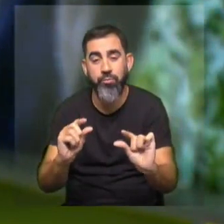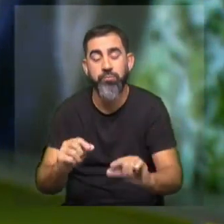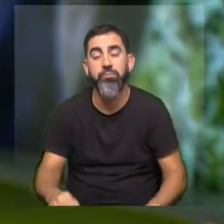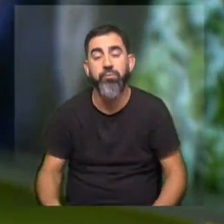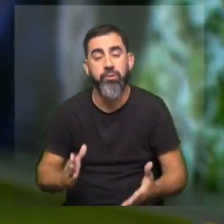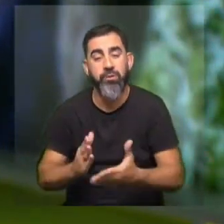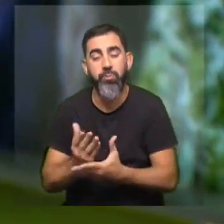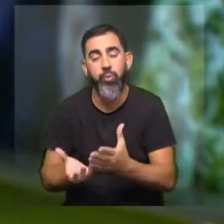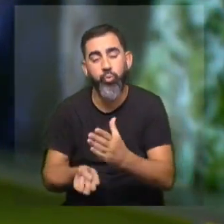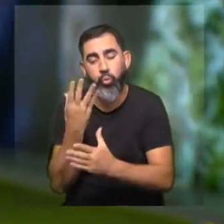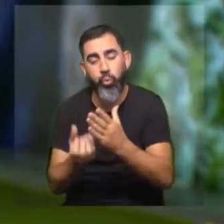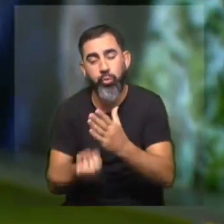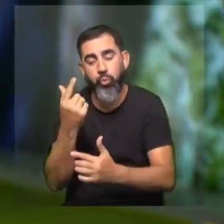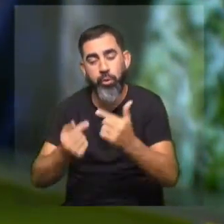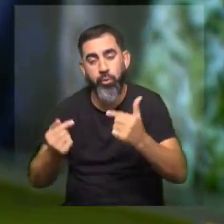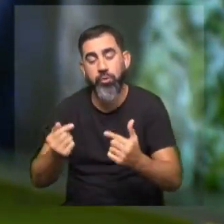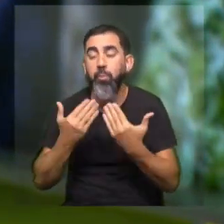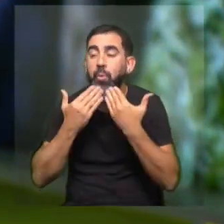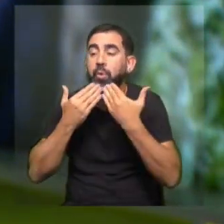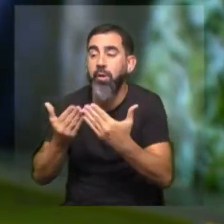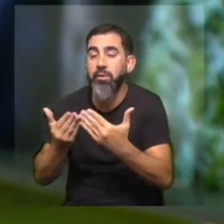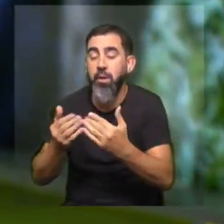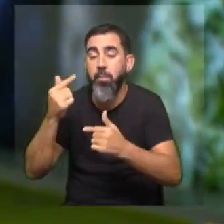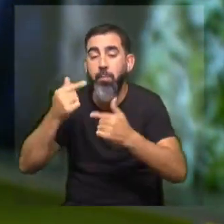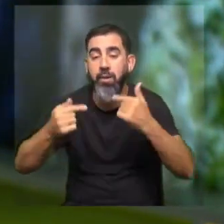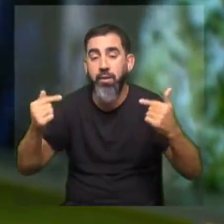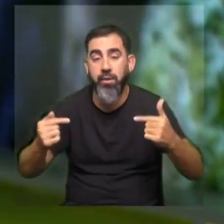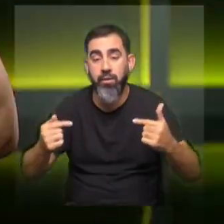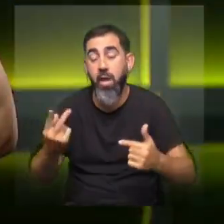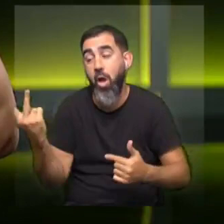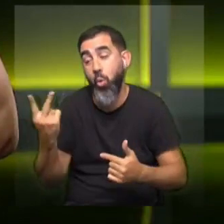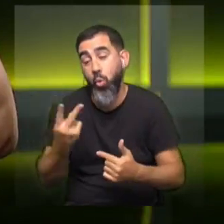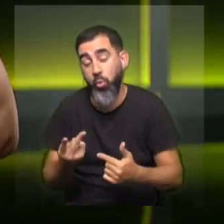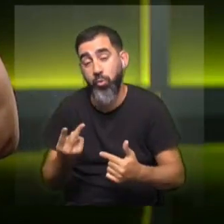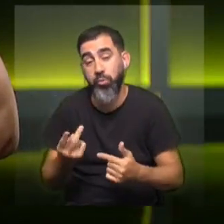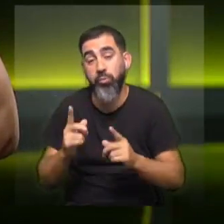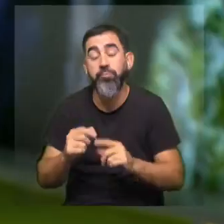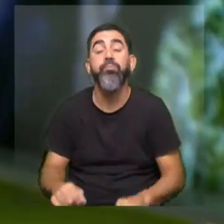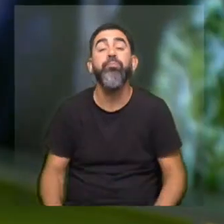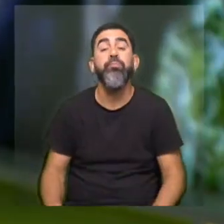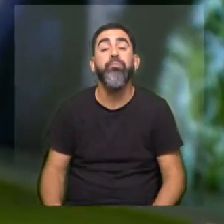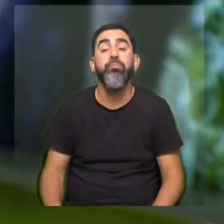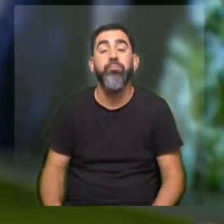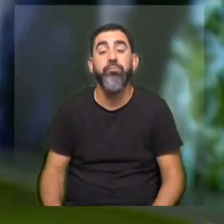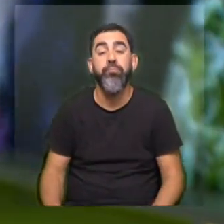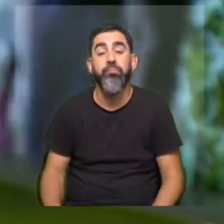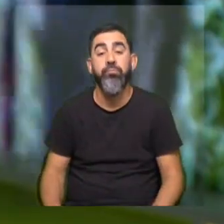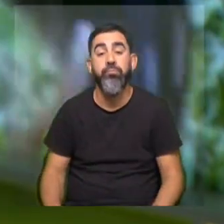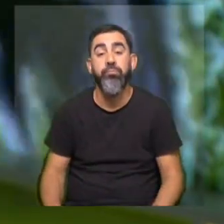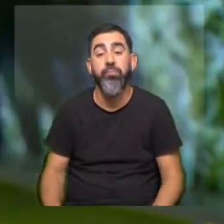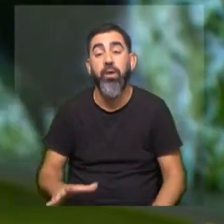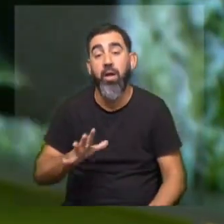permanentemente están cargando cosas, pero te agradecemos muchísimo este material, Agustino, les agradecemos a ambos y nada, cuando